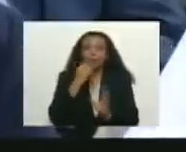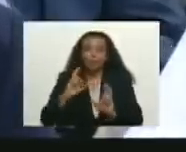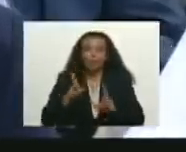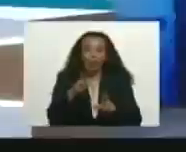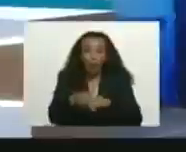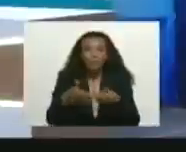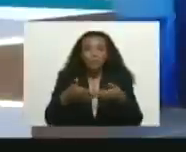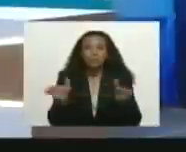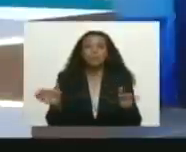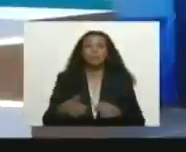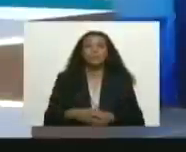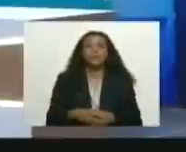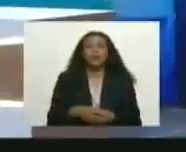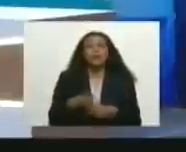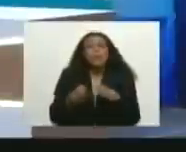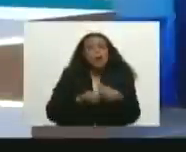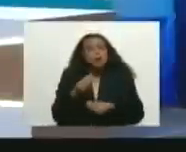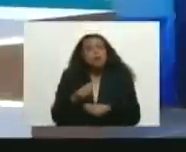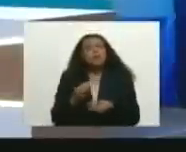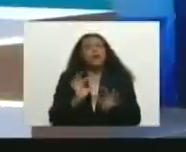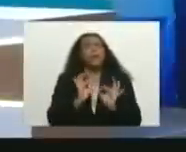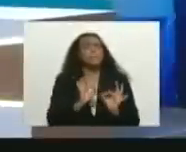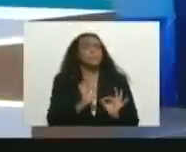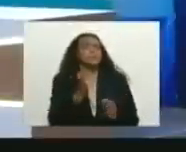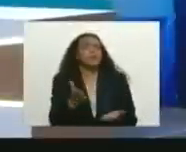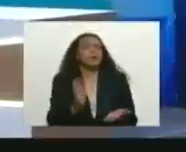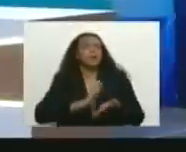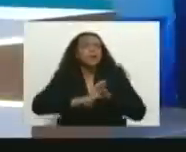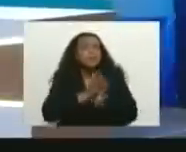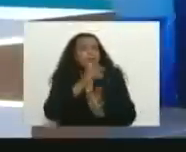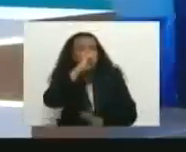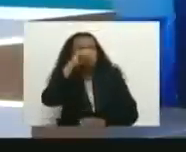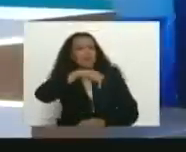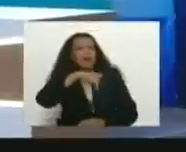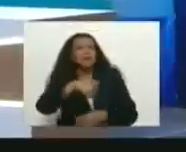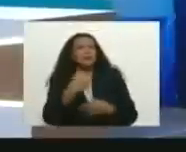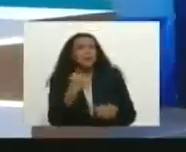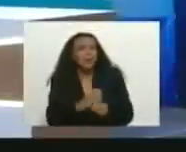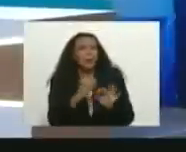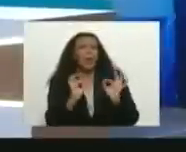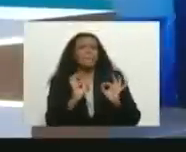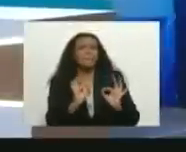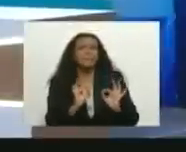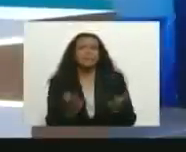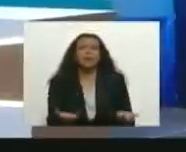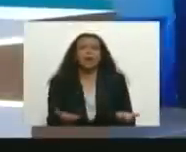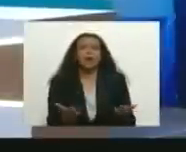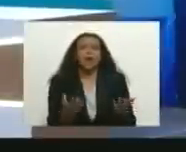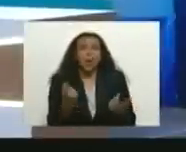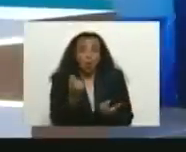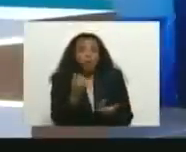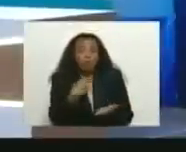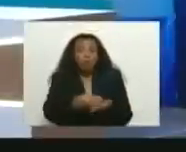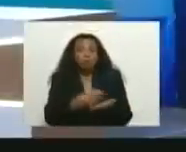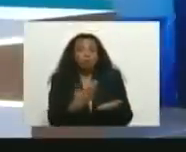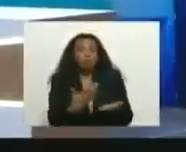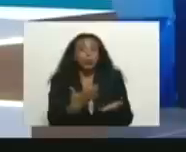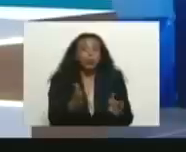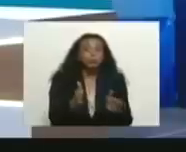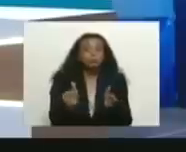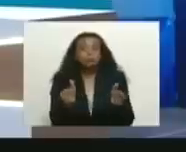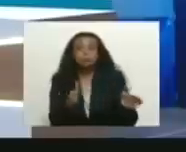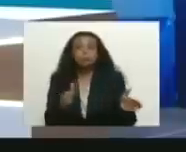algo especial, porque tenemos que terminarlo. Hacer algo especial. Los recursos a veces están